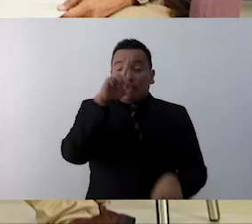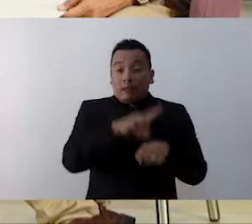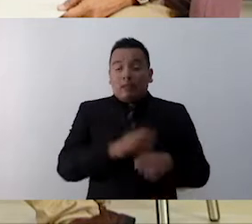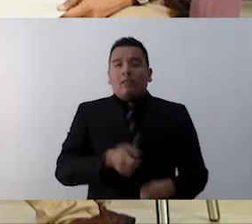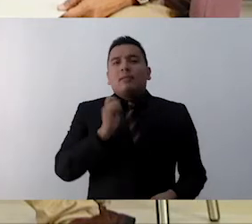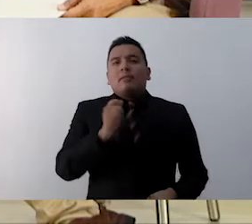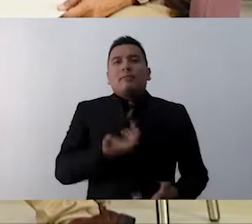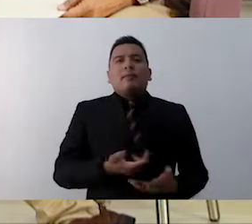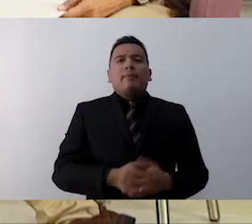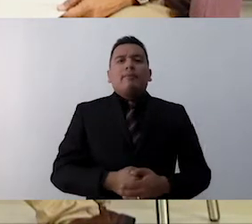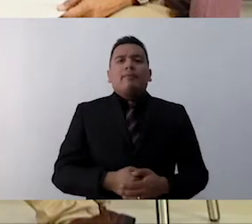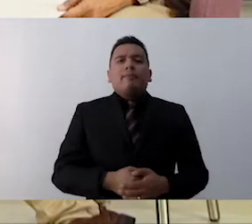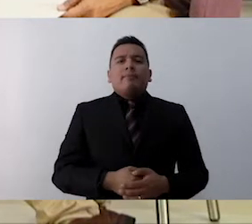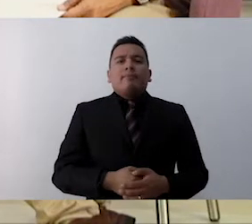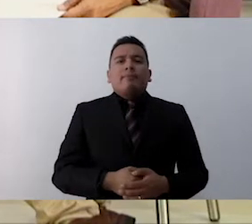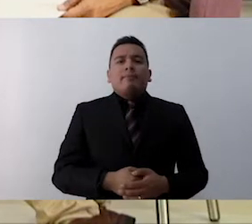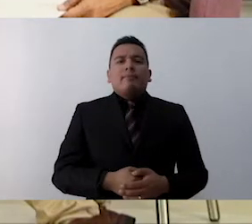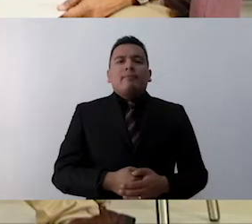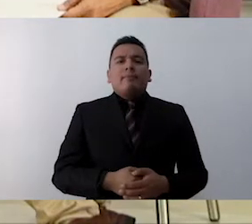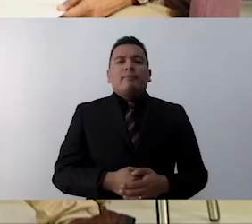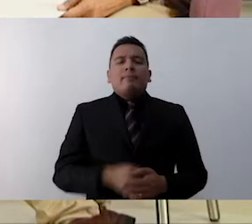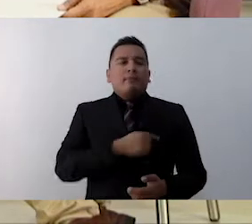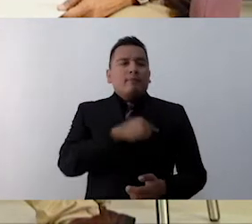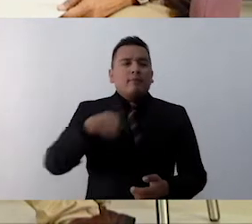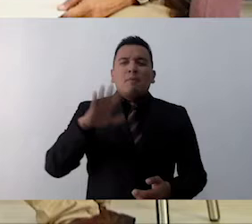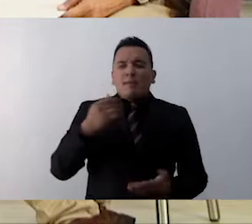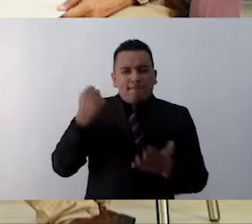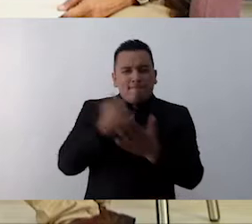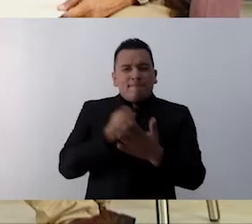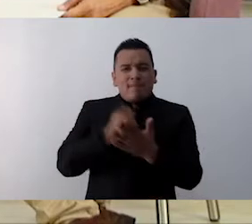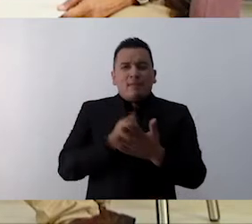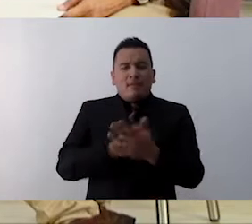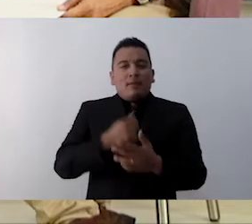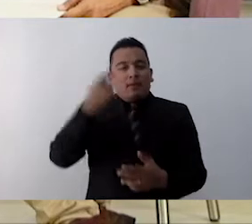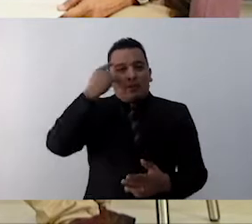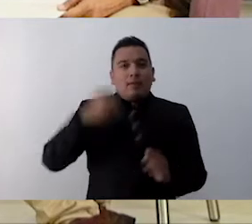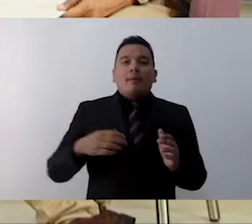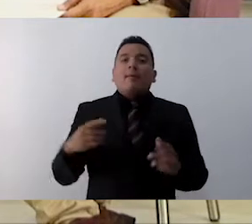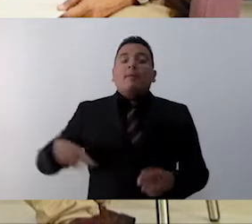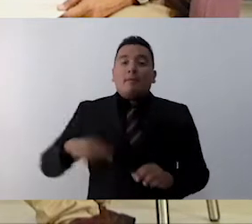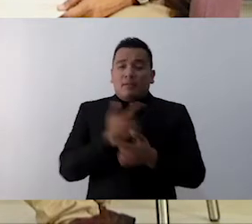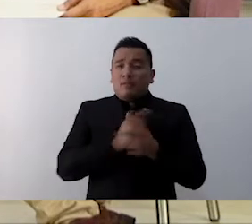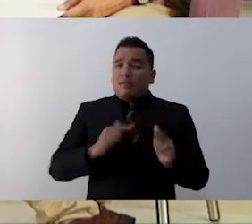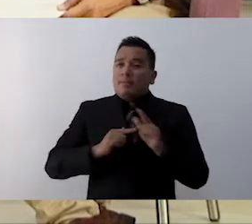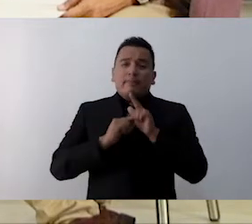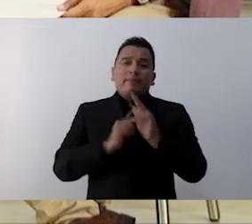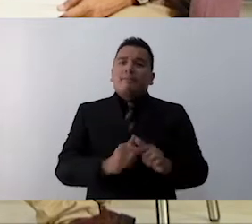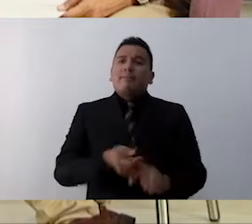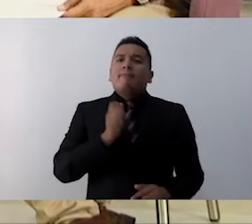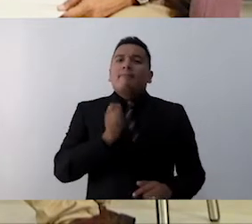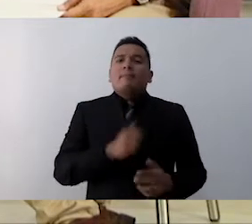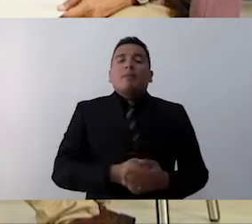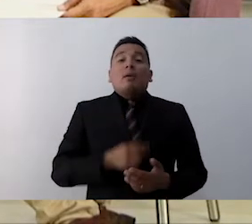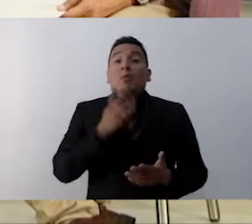365 días, es decir, esa participación exigente, de esa democracia permanente que no